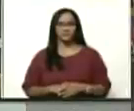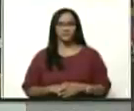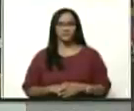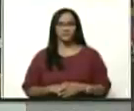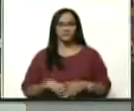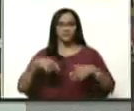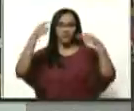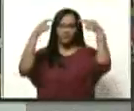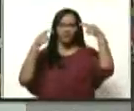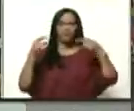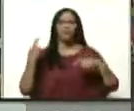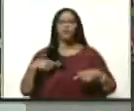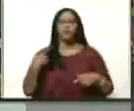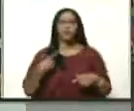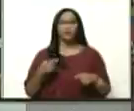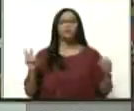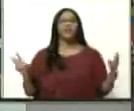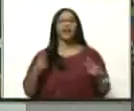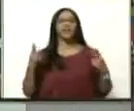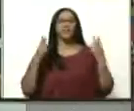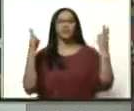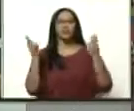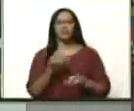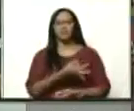El chavismo obtuvo una victoria inobjetable,